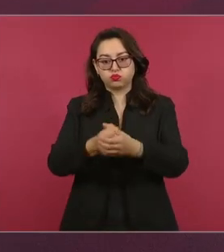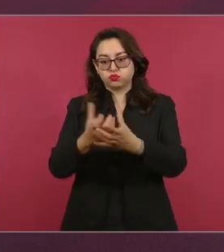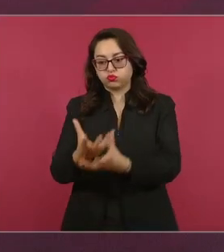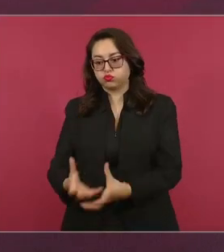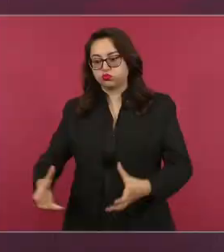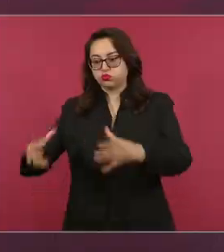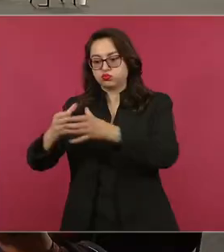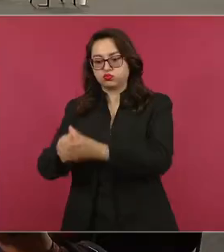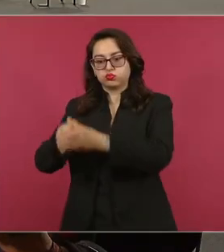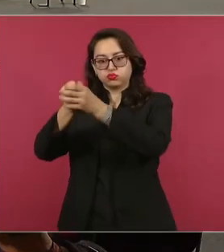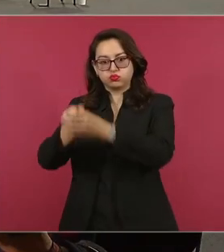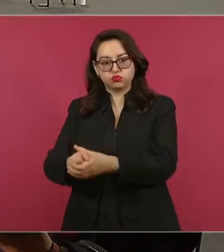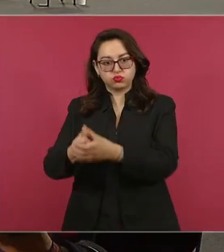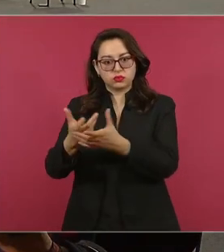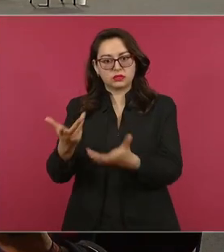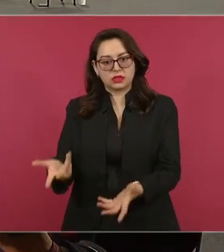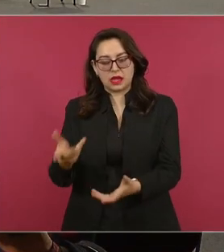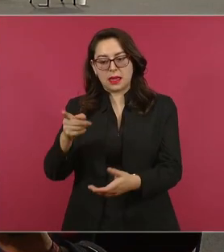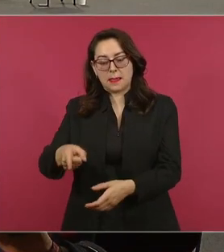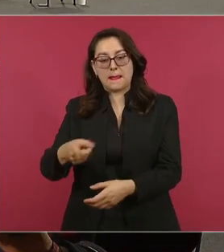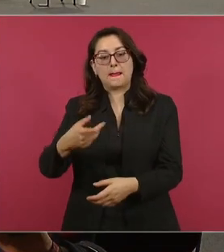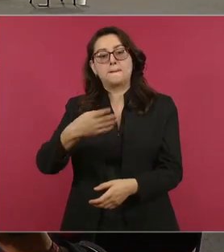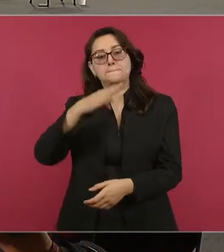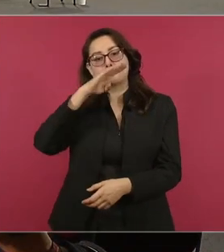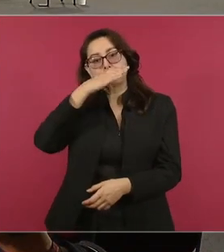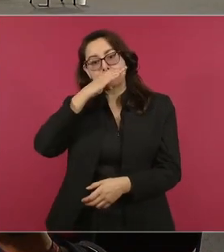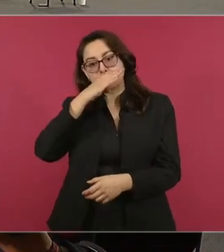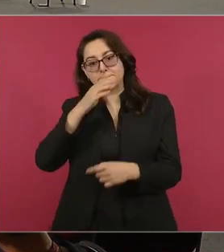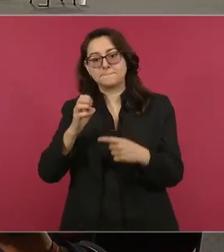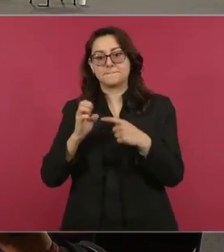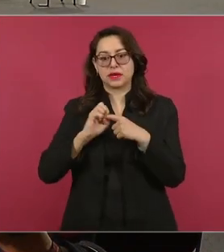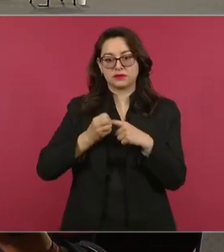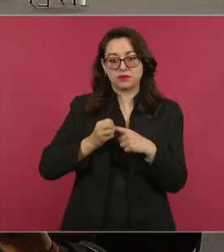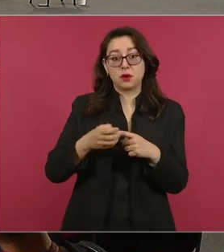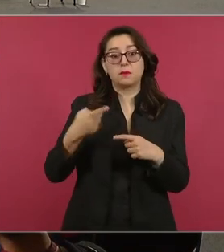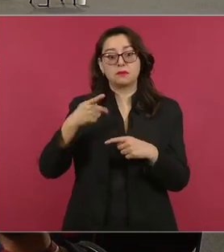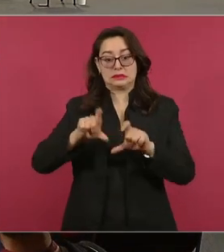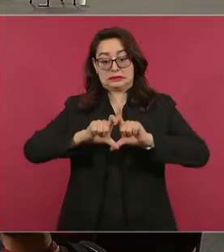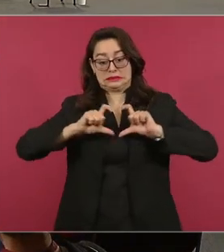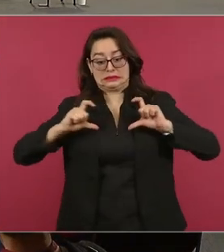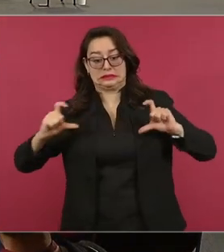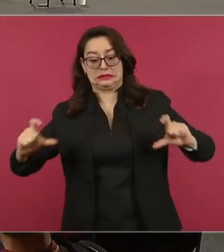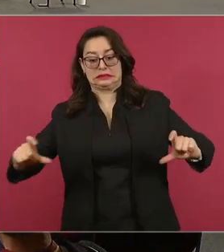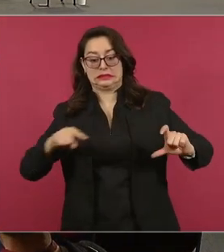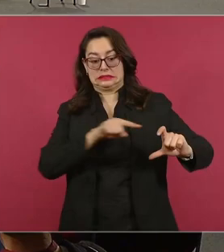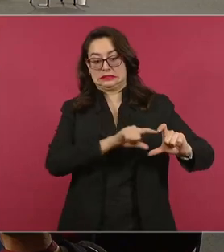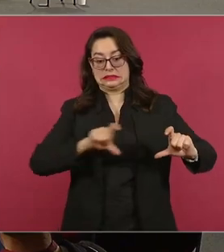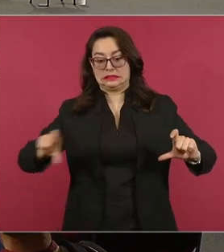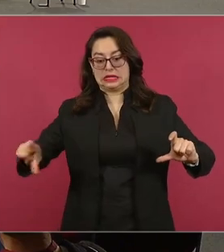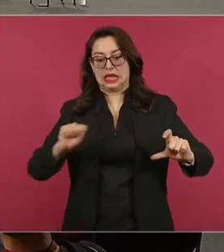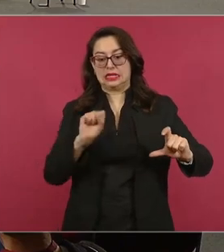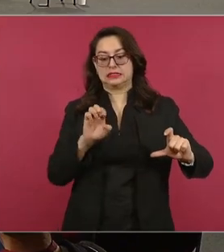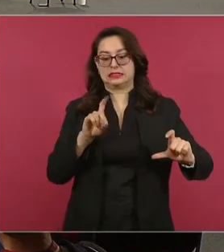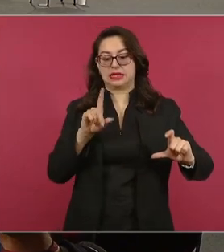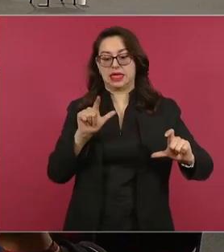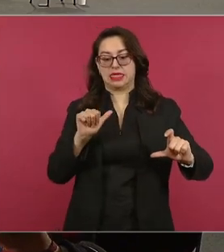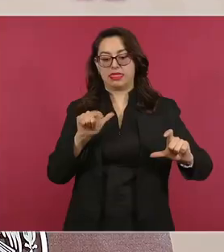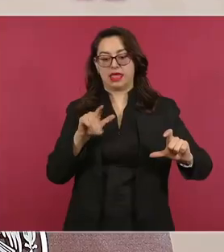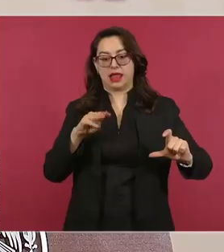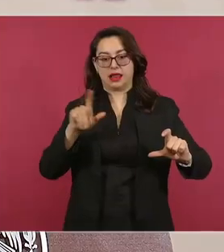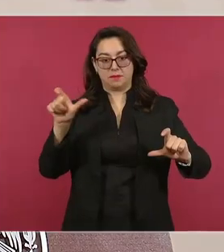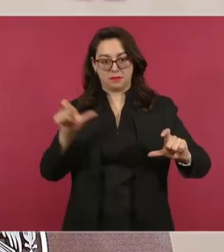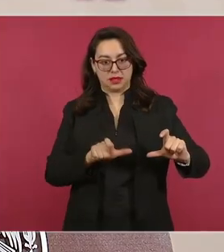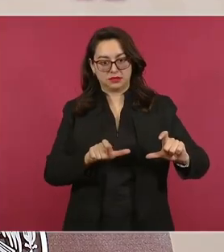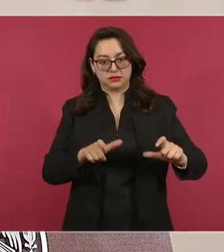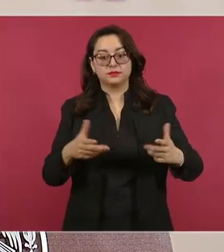se transportaban en costales de maíz y frijol, las cuales tenían el logotipo de Segalmex. A partir de ese dato,